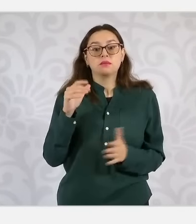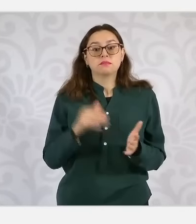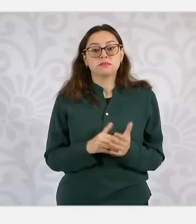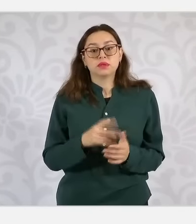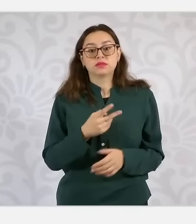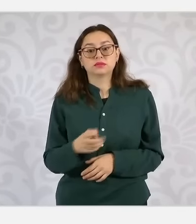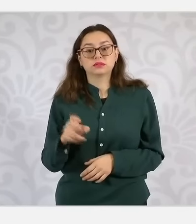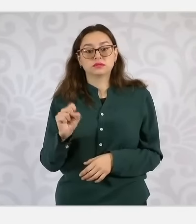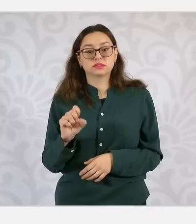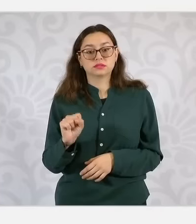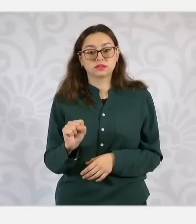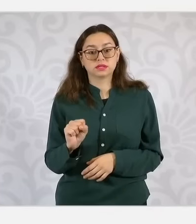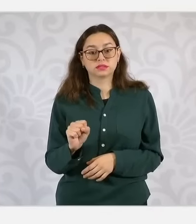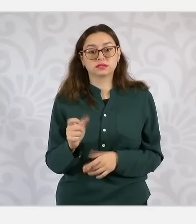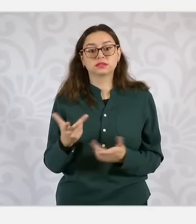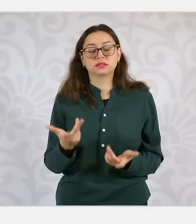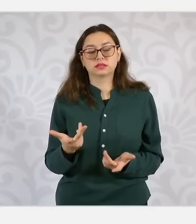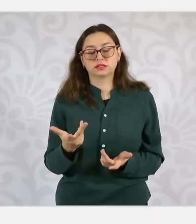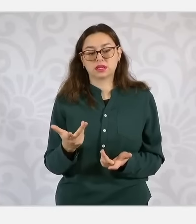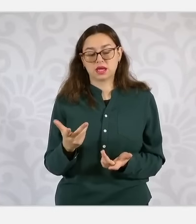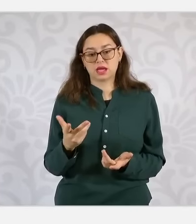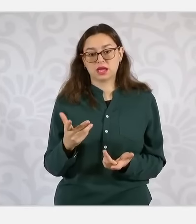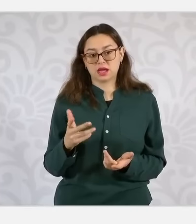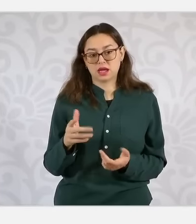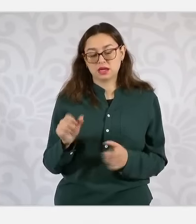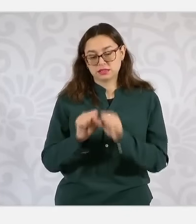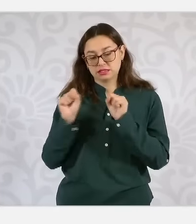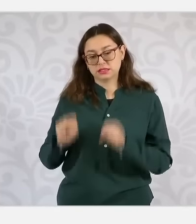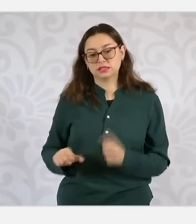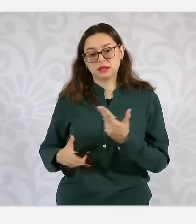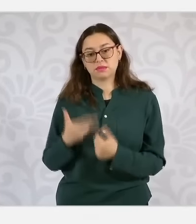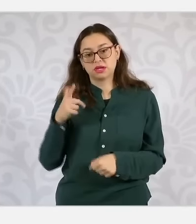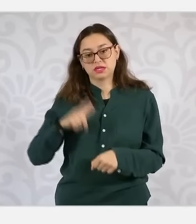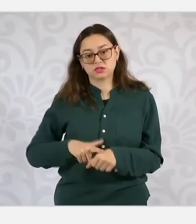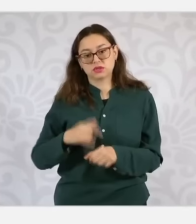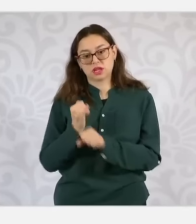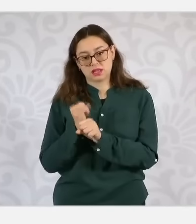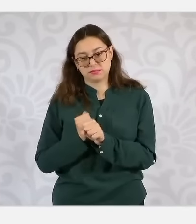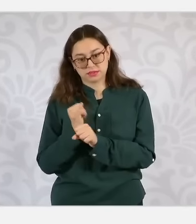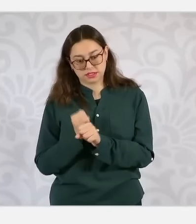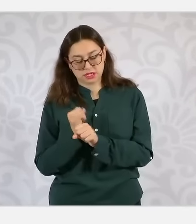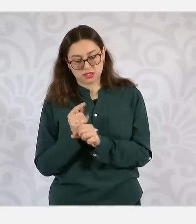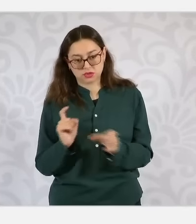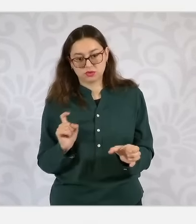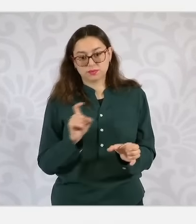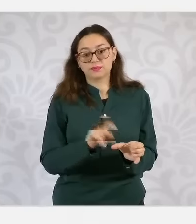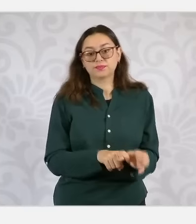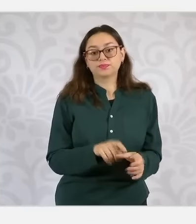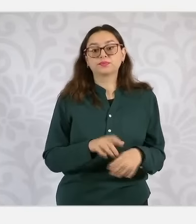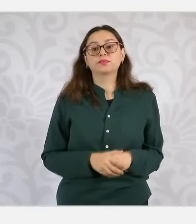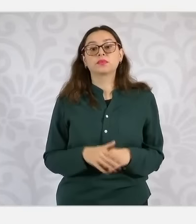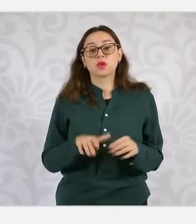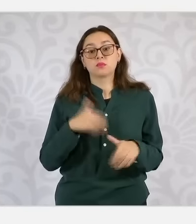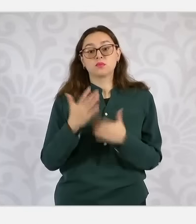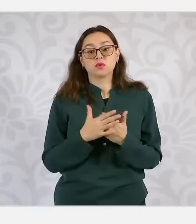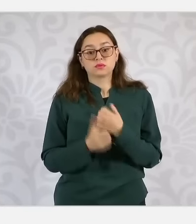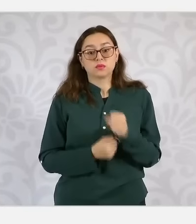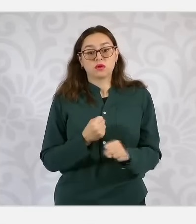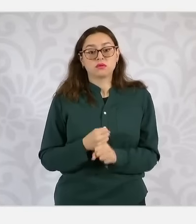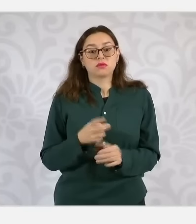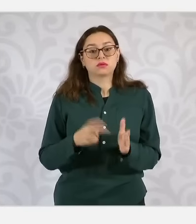1,670 integrantes del Sistema Nacional de Investigadoras e Investigadores. Para el año 2030 se